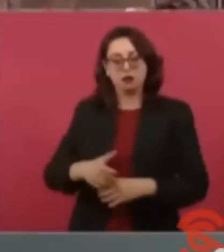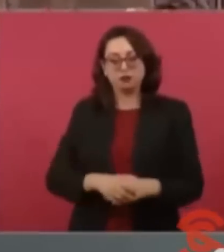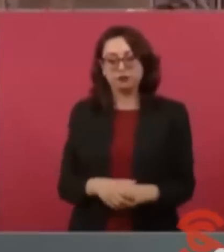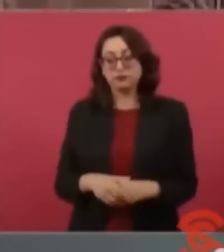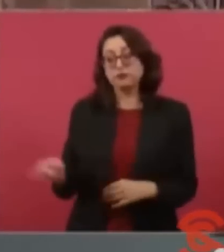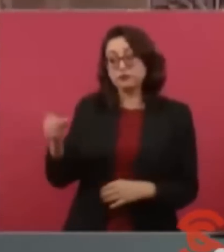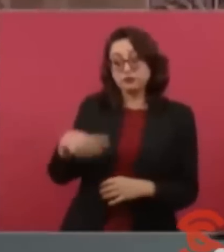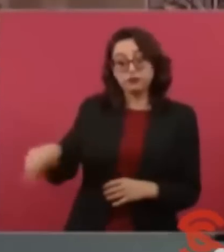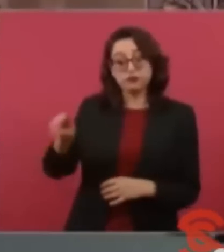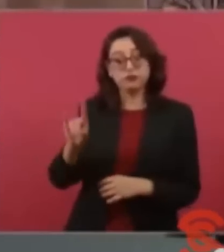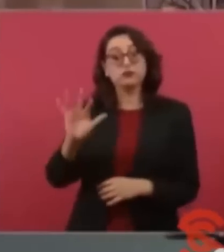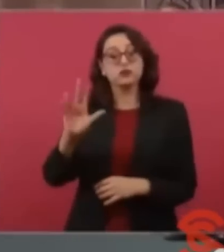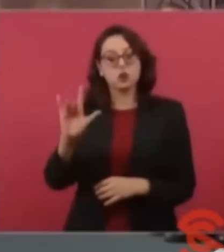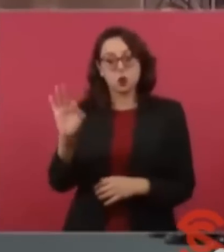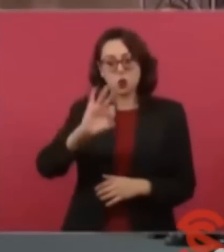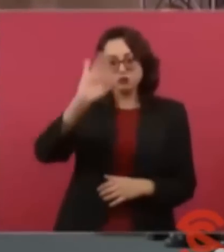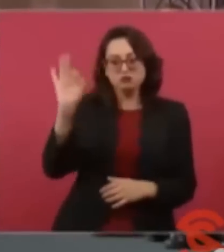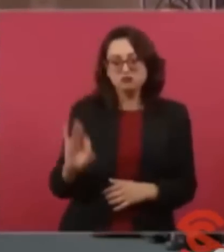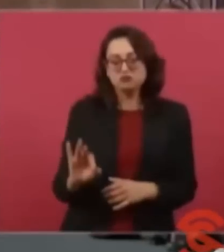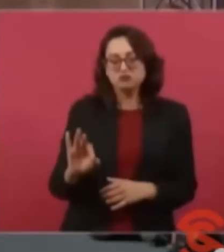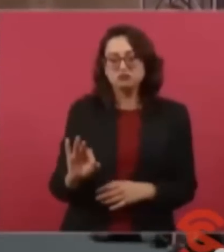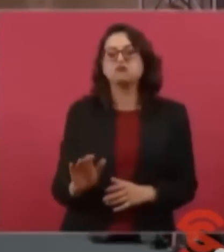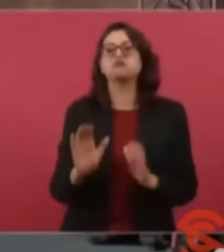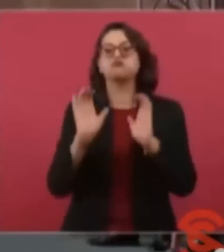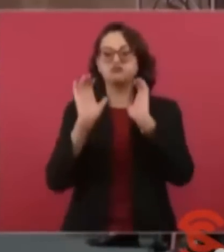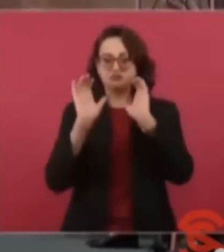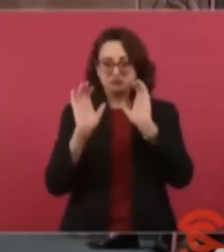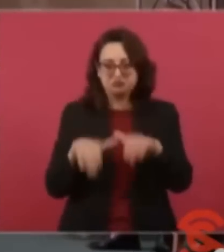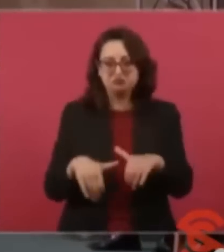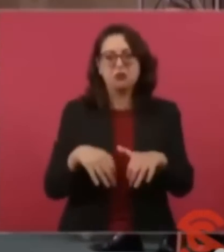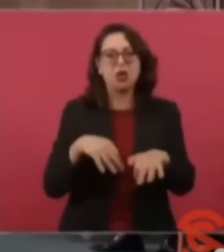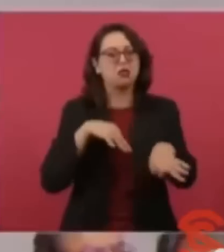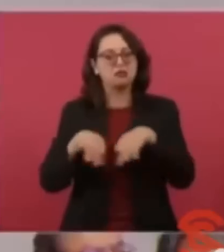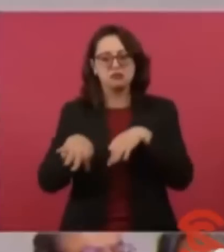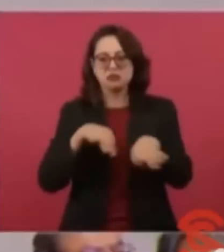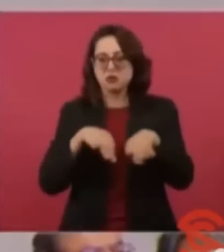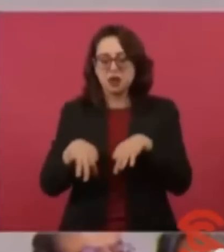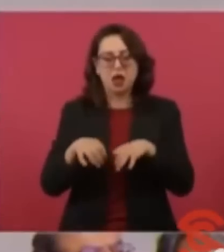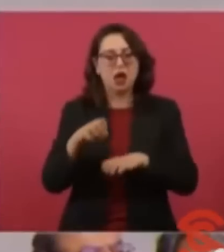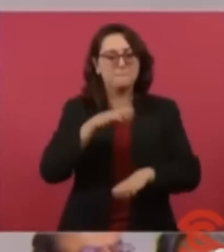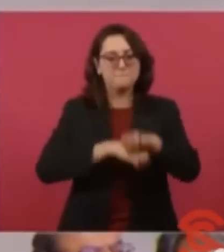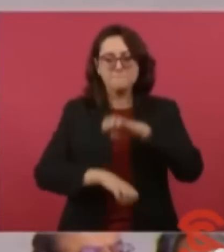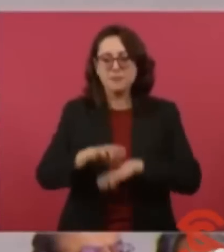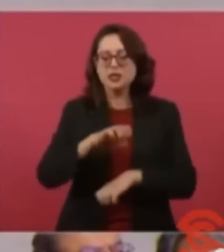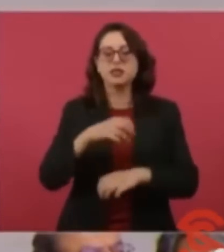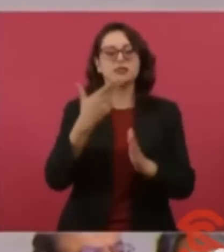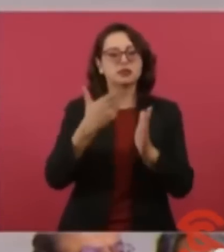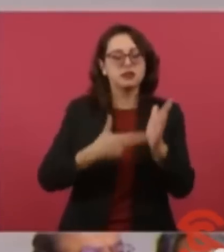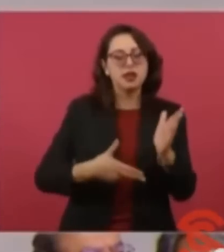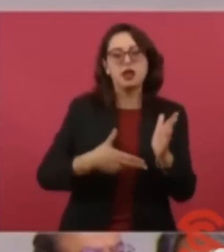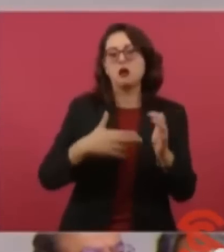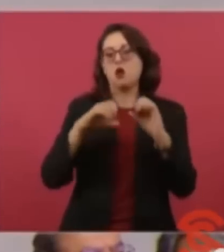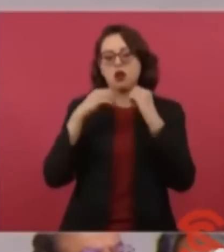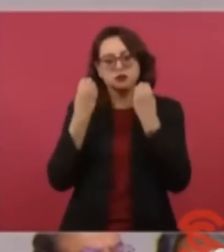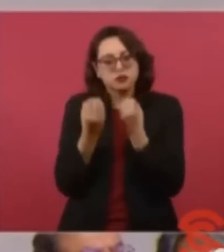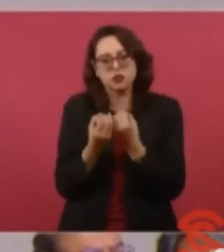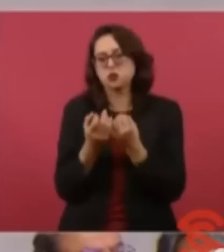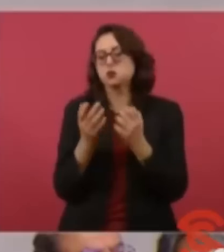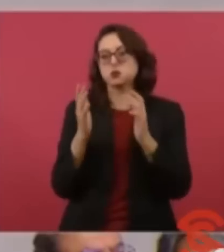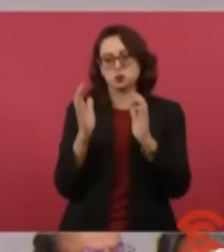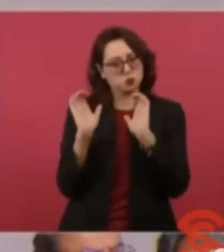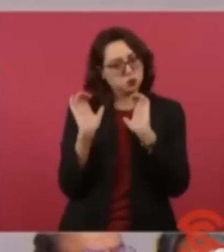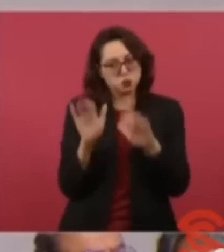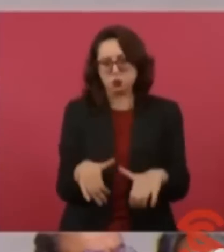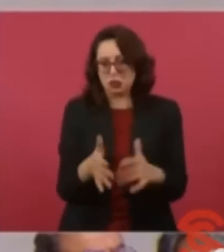en definitiva en las empresas, talleres o en las organizaciones en las que se